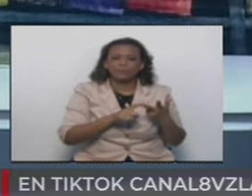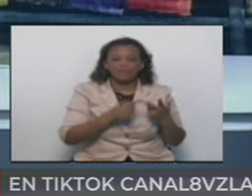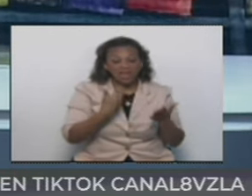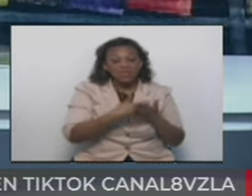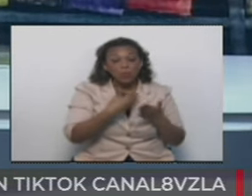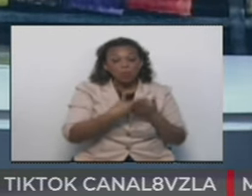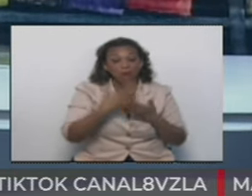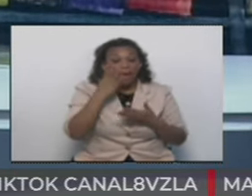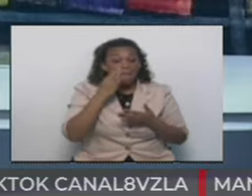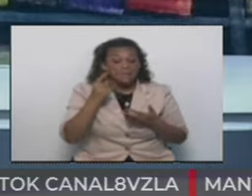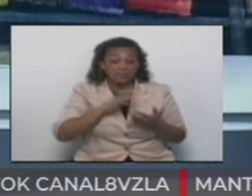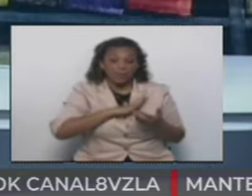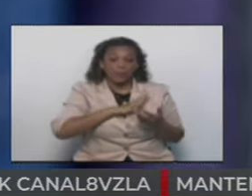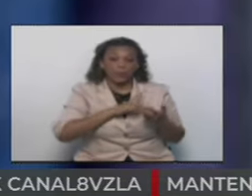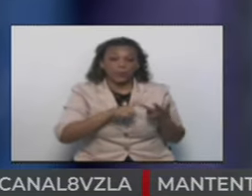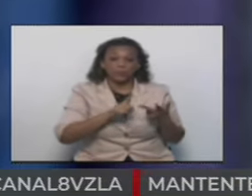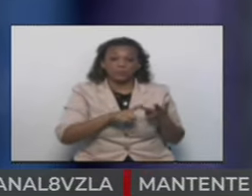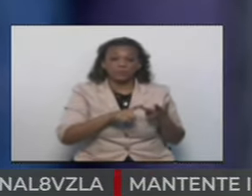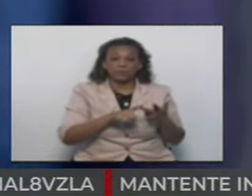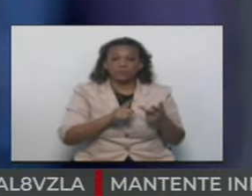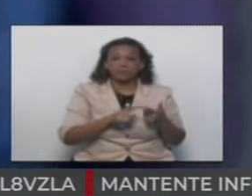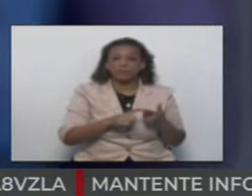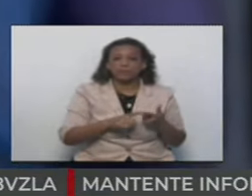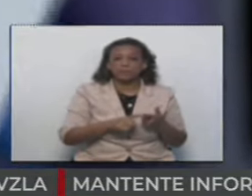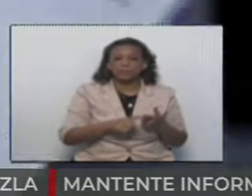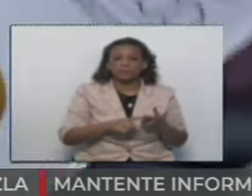testimonial, ¿no? De Fundarte.